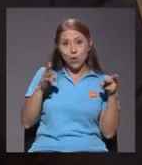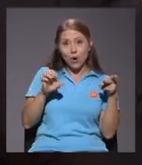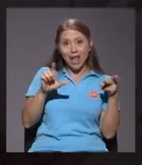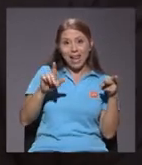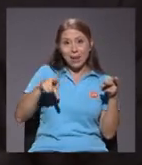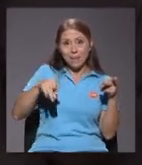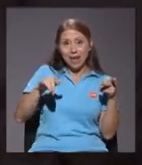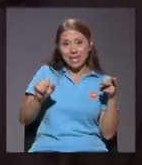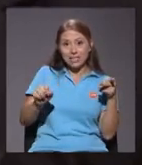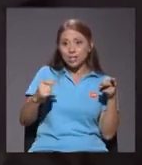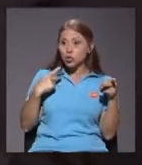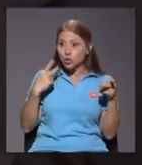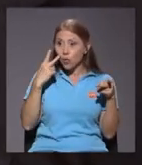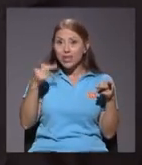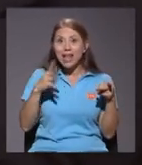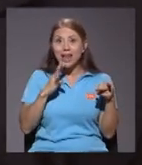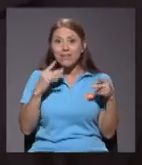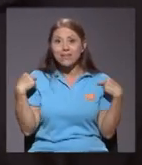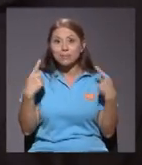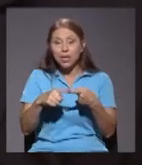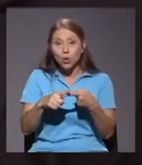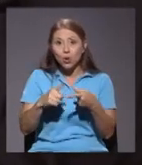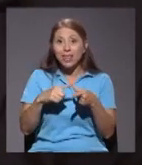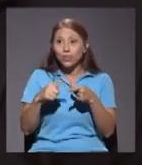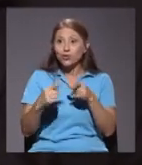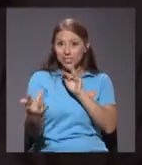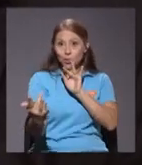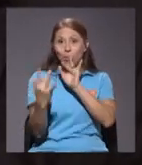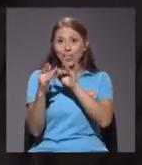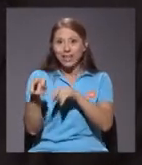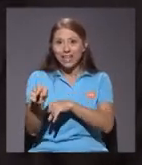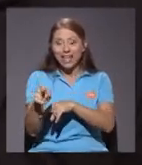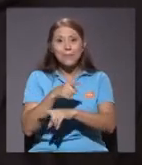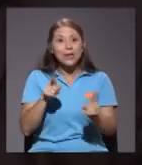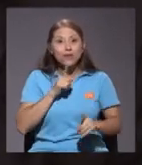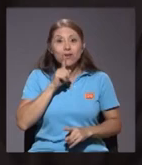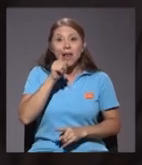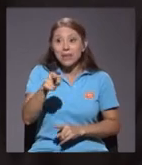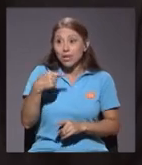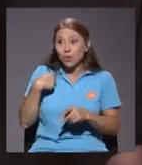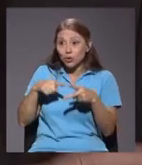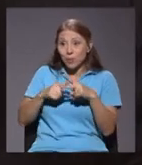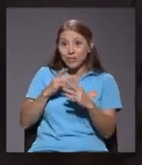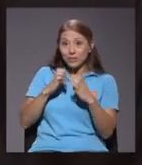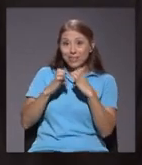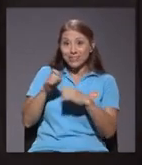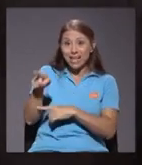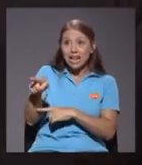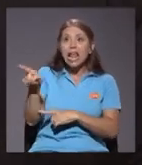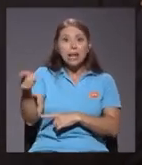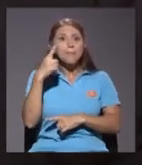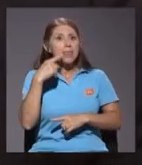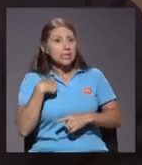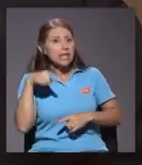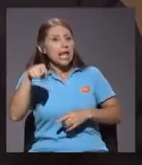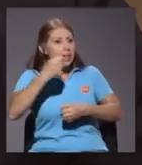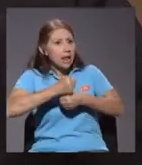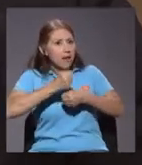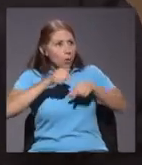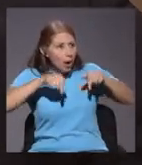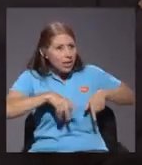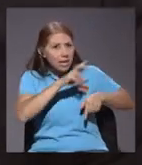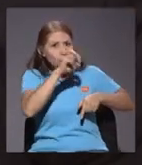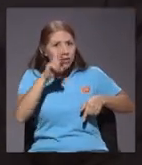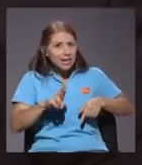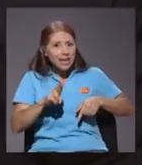servía de que hablar español en todo lo contacté pero realmente cuando yo lo empiezo a solicitar él me dice que trabajo y quien costa rica la ciudad los niños en cartago